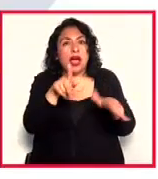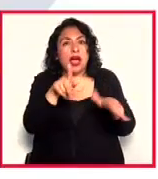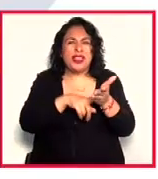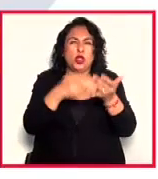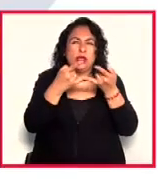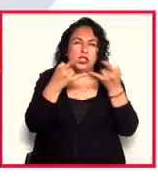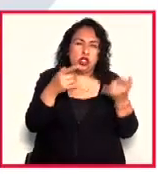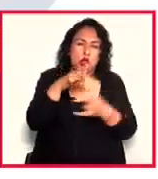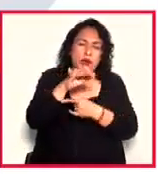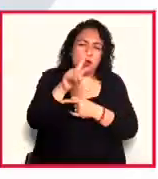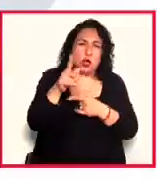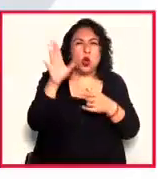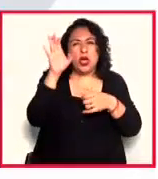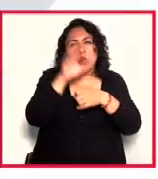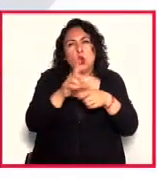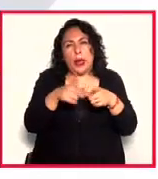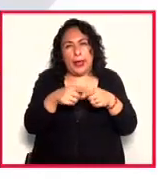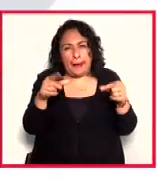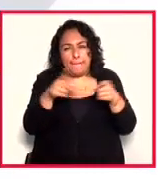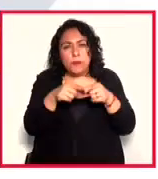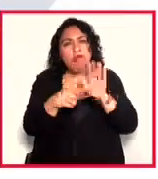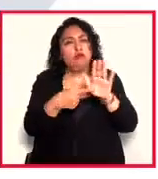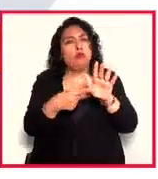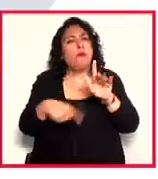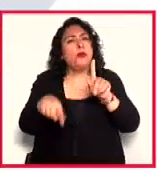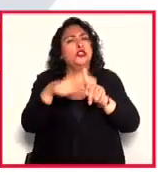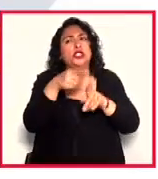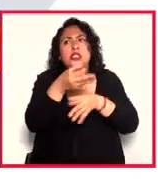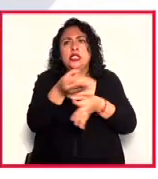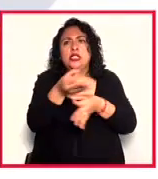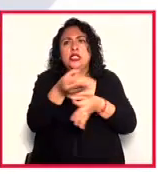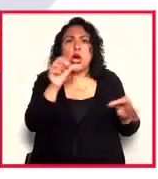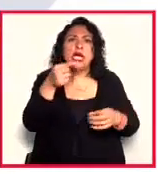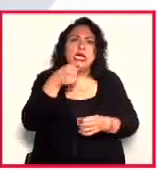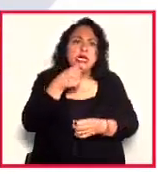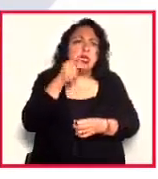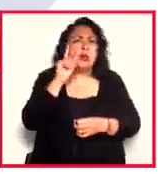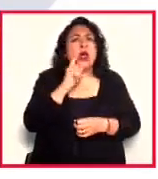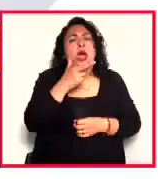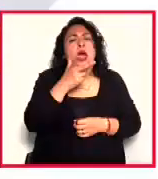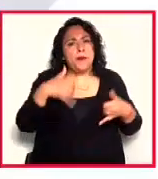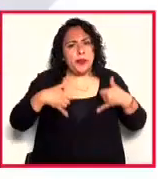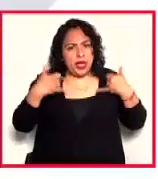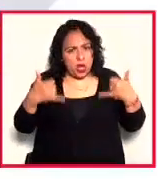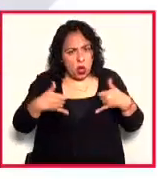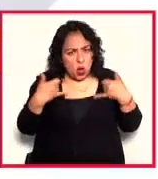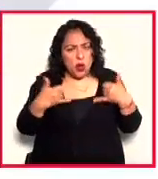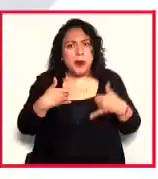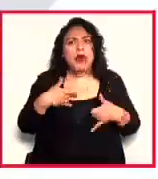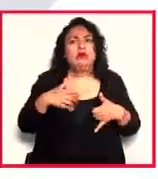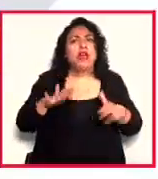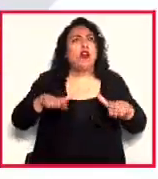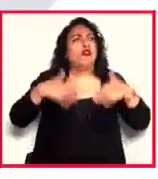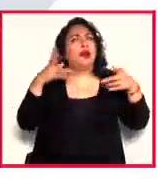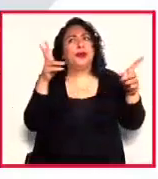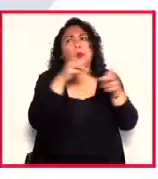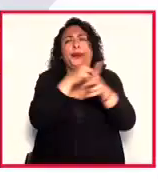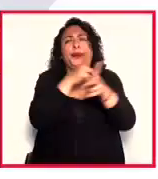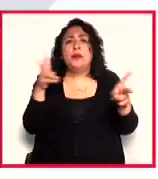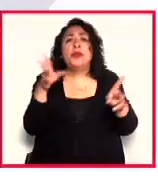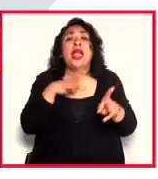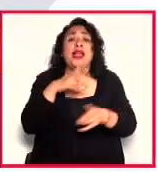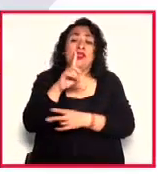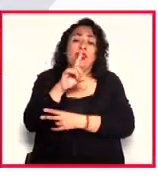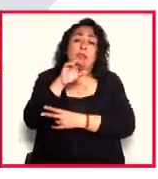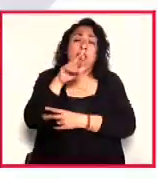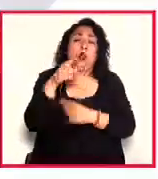cultura japonesa un mensaje positivo a niñas, niños y jóvenes. Un espectáculo al aire libre, con la dramaturgia de